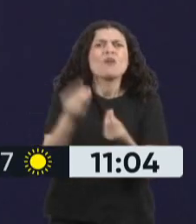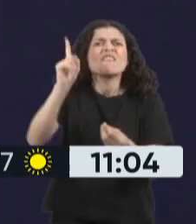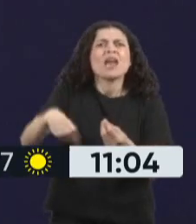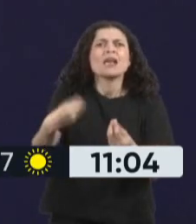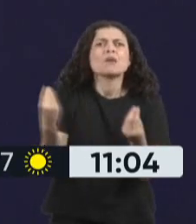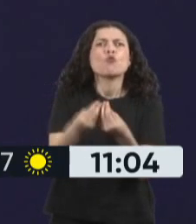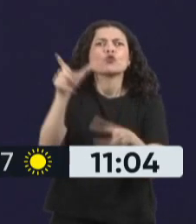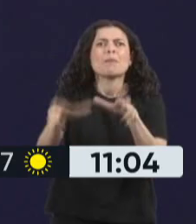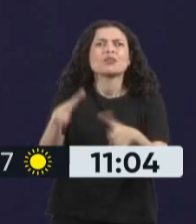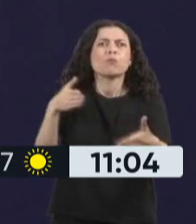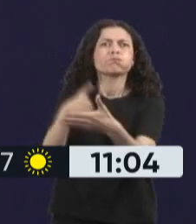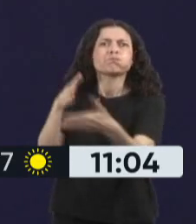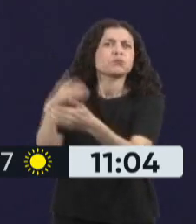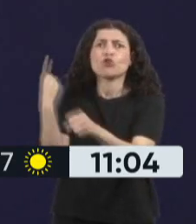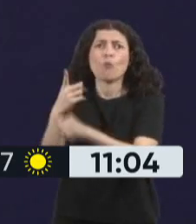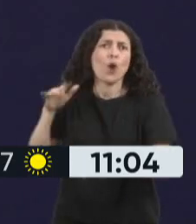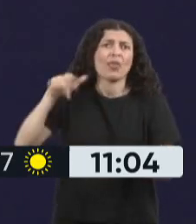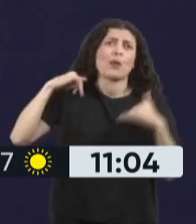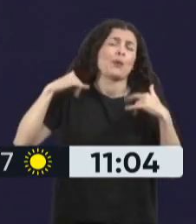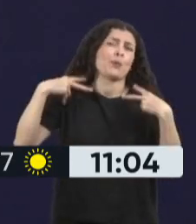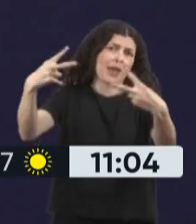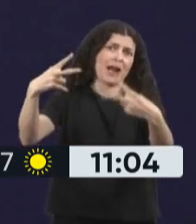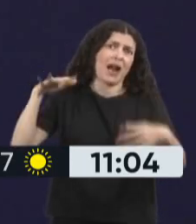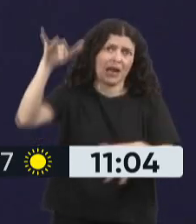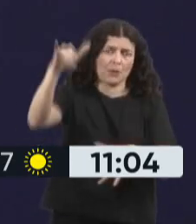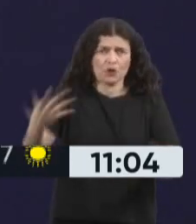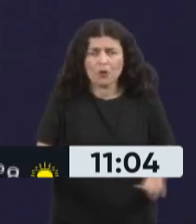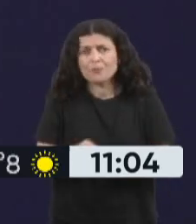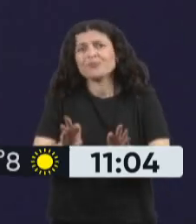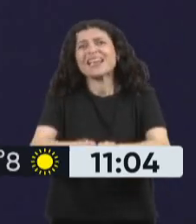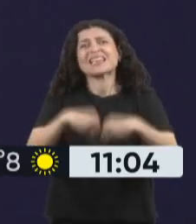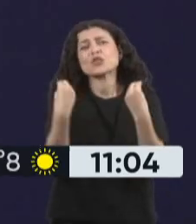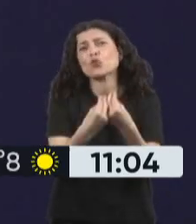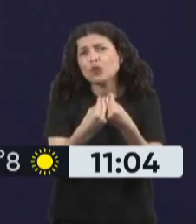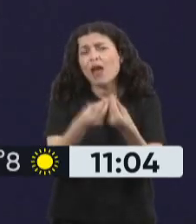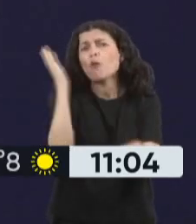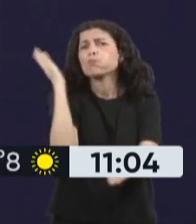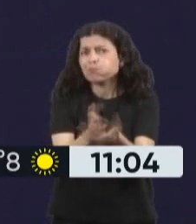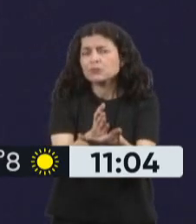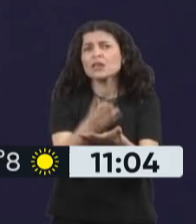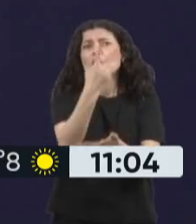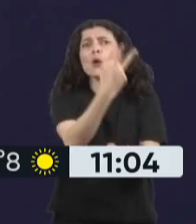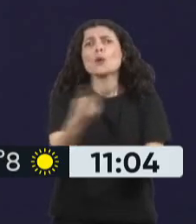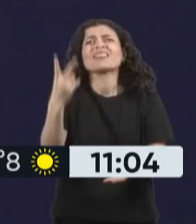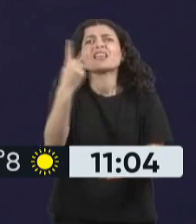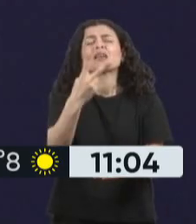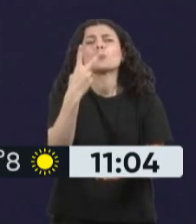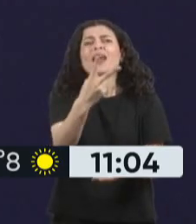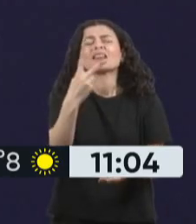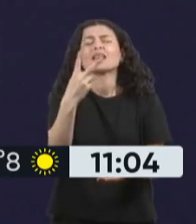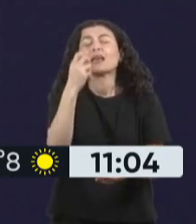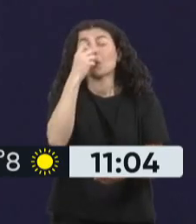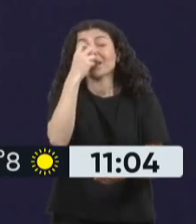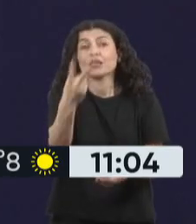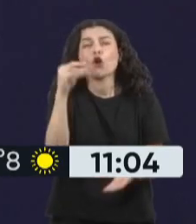poder volar, poder tomar sus aviones. En total, el monto de sanciones asciende a 22 millones de pesos y